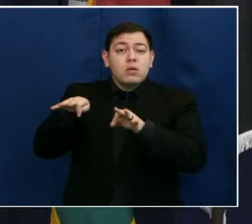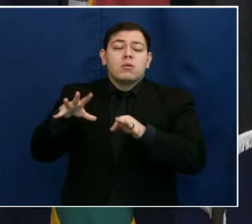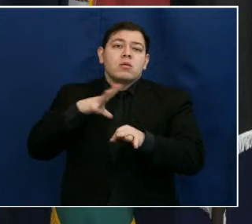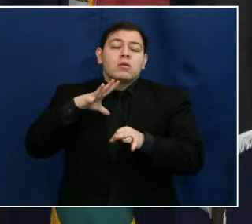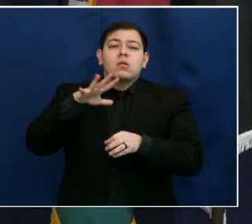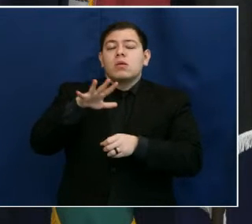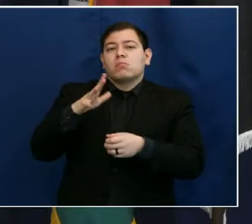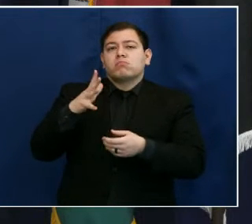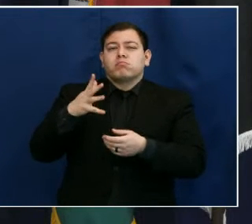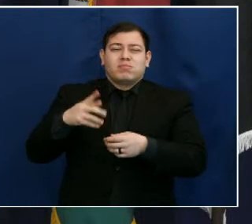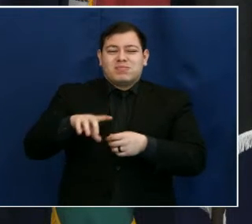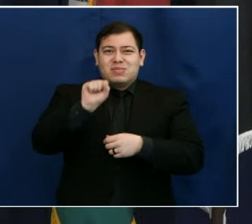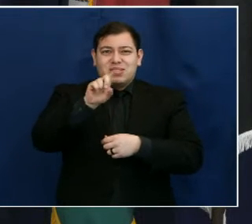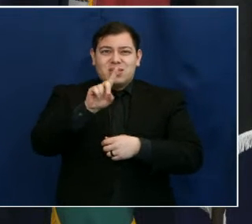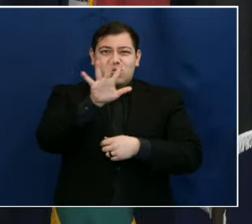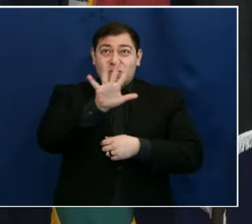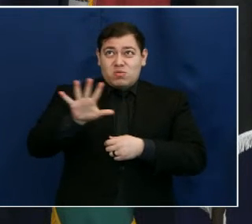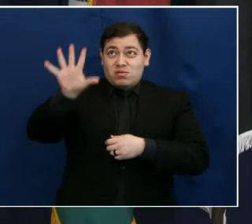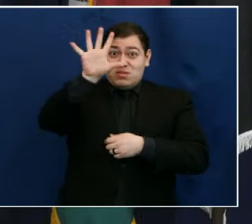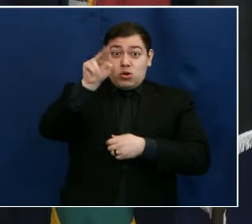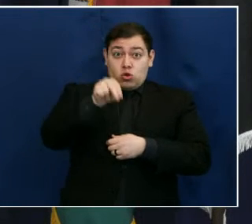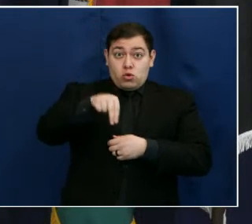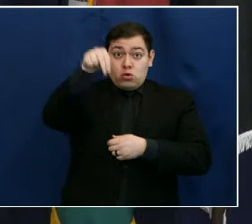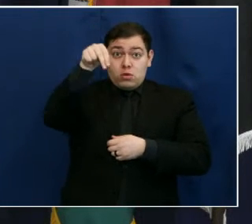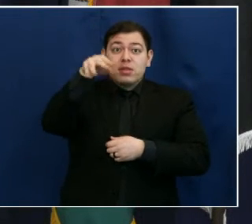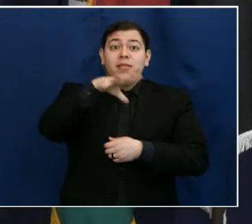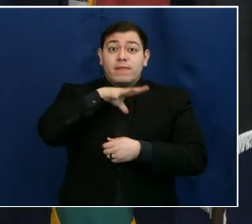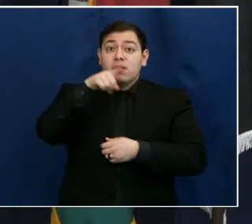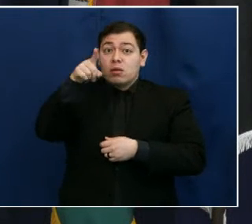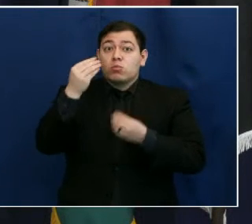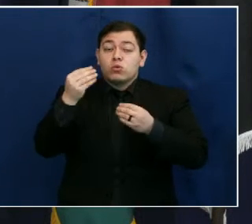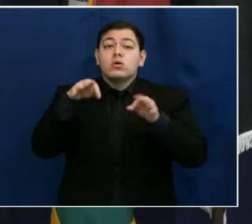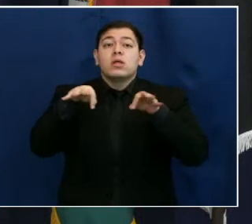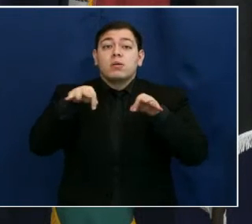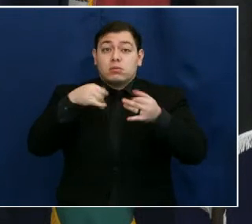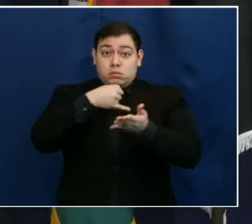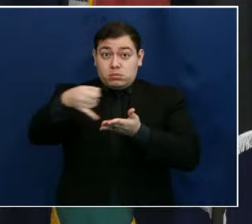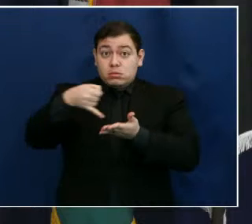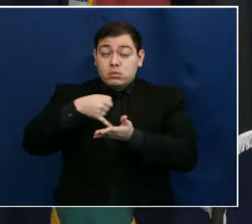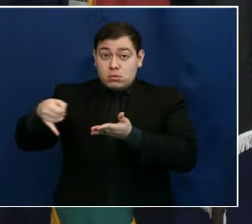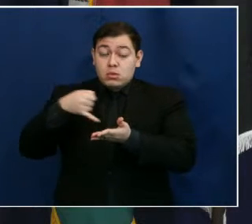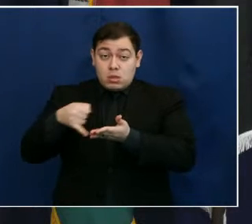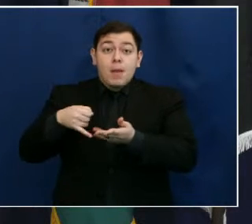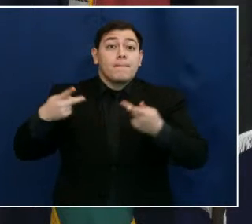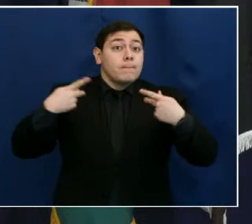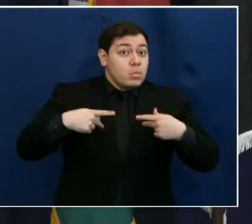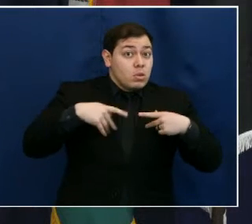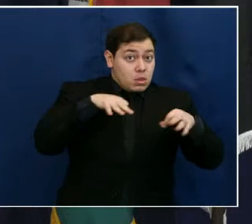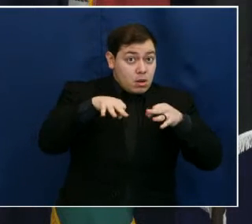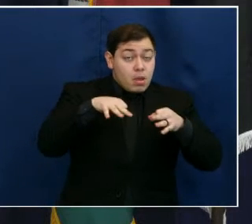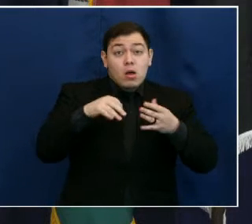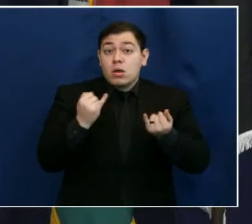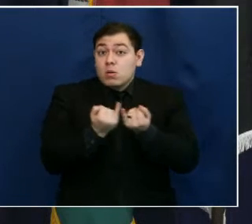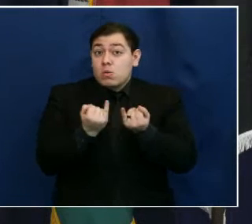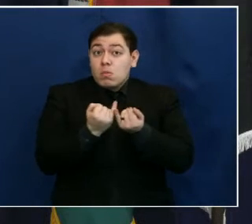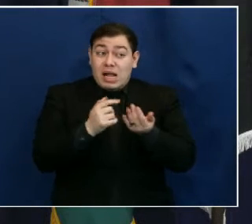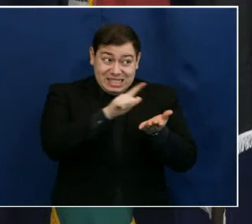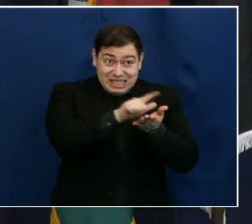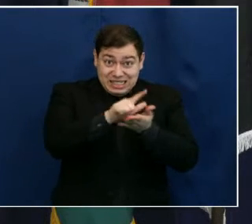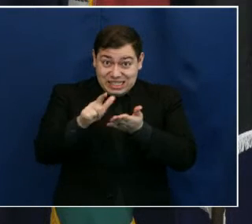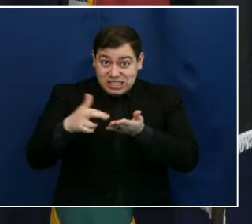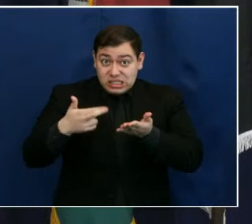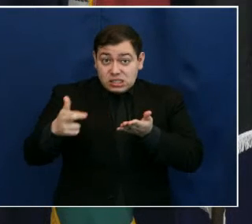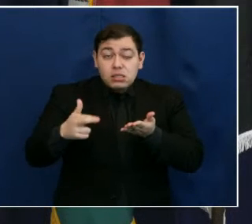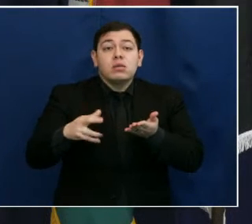del condado, en donde están la mayoría de los campesinos. Pero la mayoría de ellos pueden ir, y las personas que trabajan en los restaurantes, los que limpian,